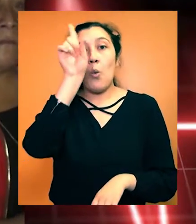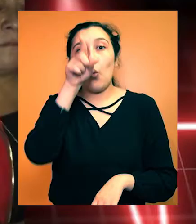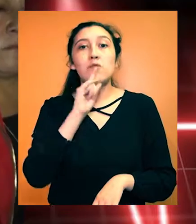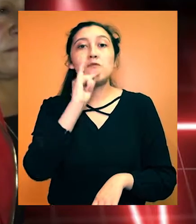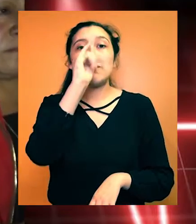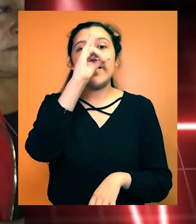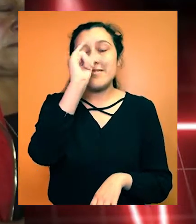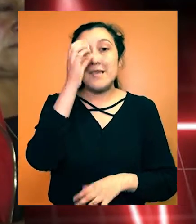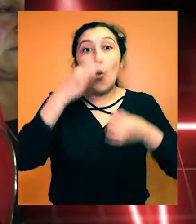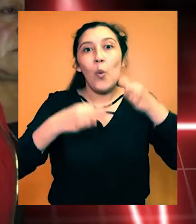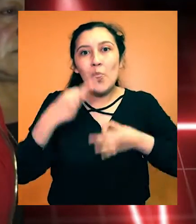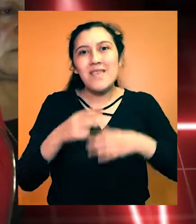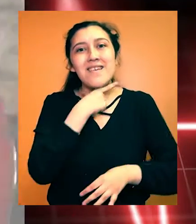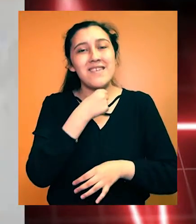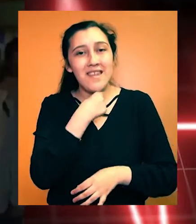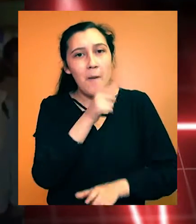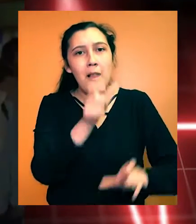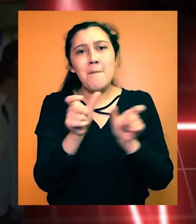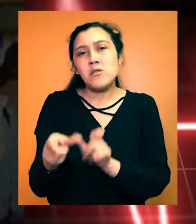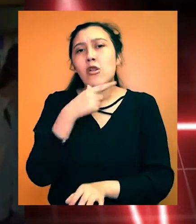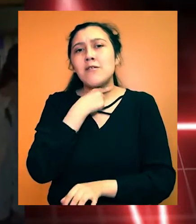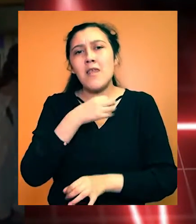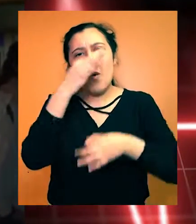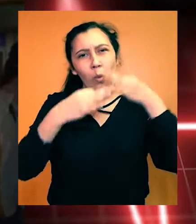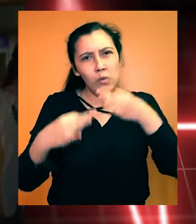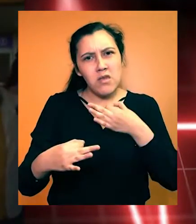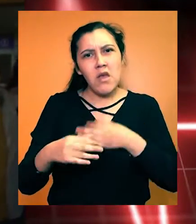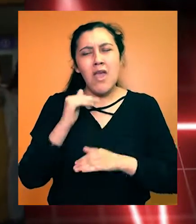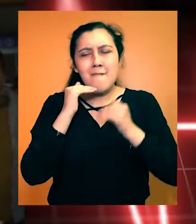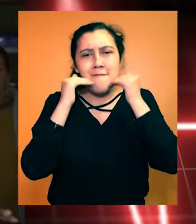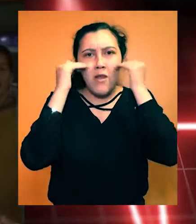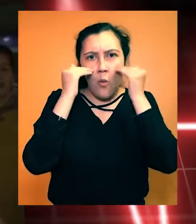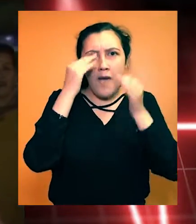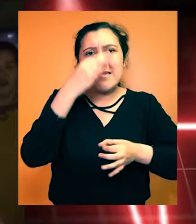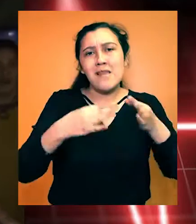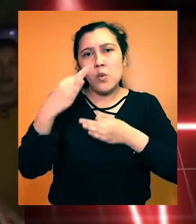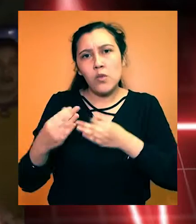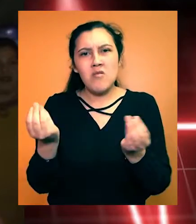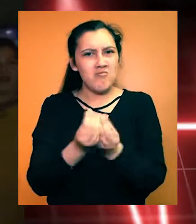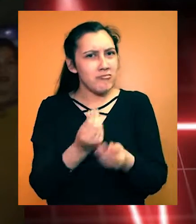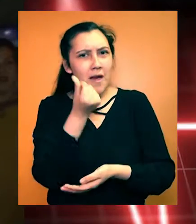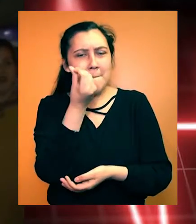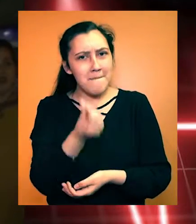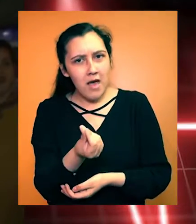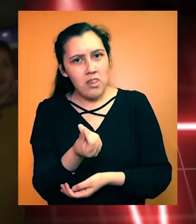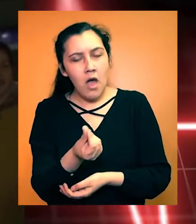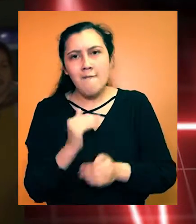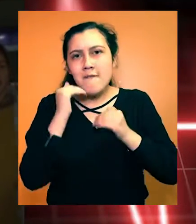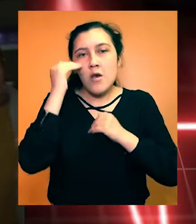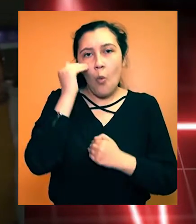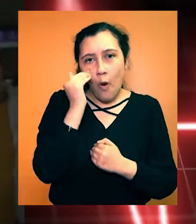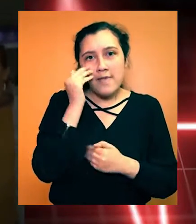¡Justicia queremos! ¡El pueblo quiere justicia! ¡Qué vergüenza la justicia! ¿Por qué? ¿Hay mucha plata abajo acaso? ¡Qué